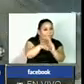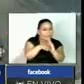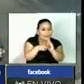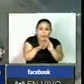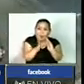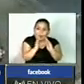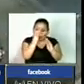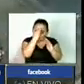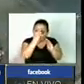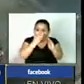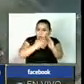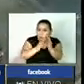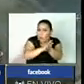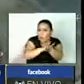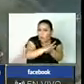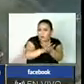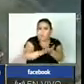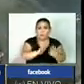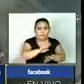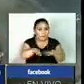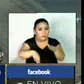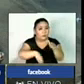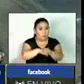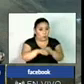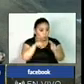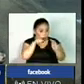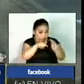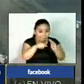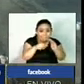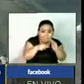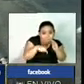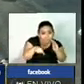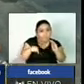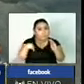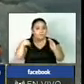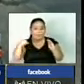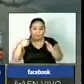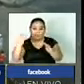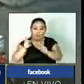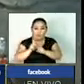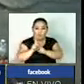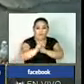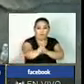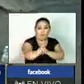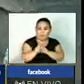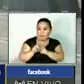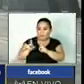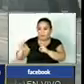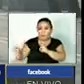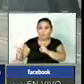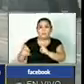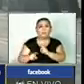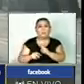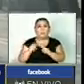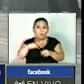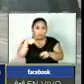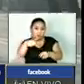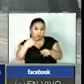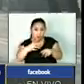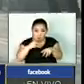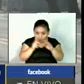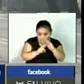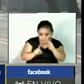todas las medidas higiénicas. Si sale a la calle, guardar el distanciamiento social. Colocarse